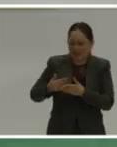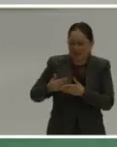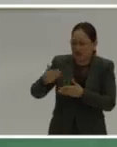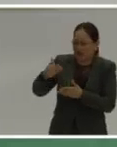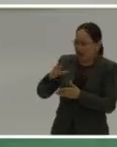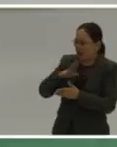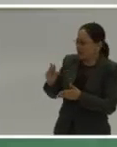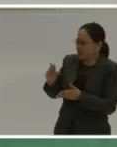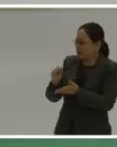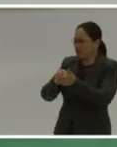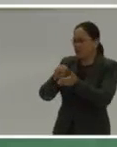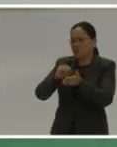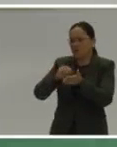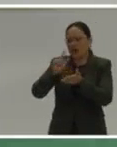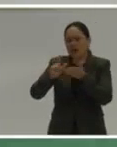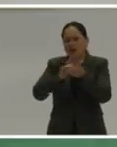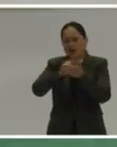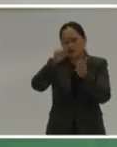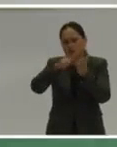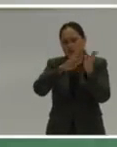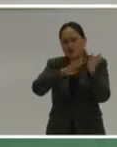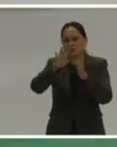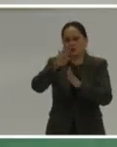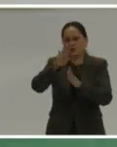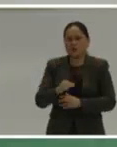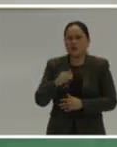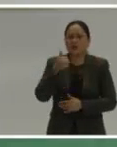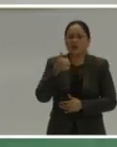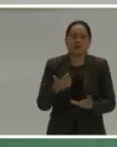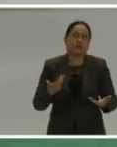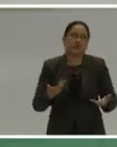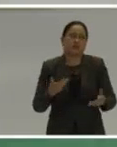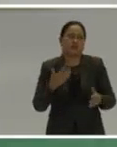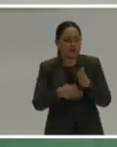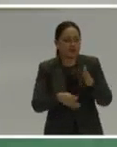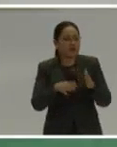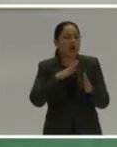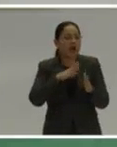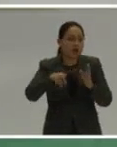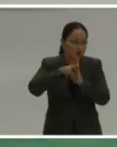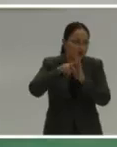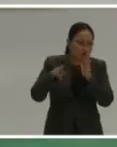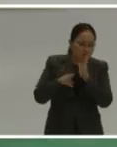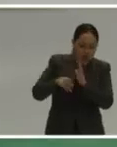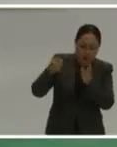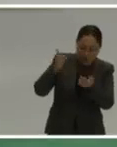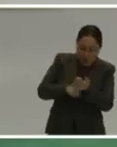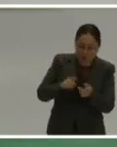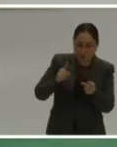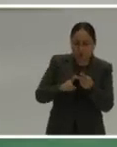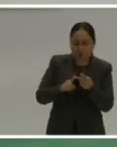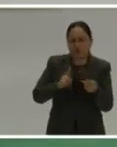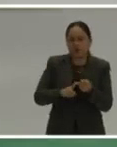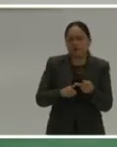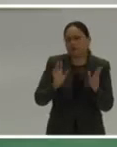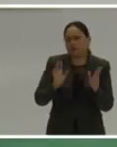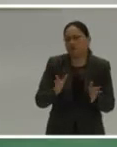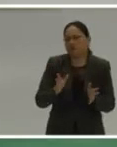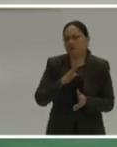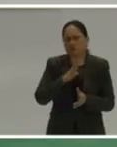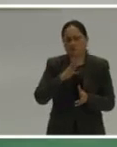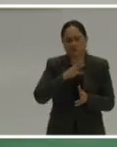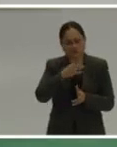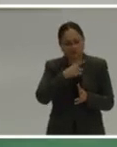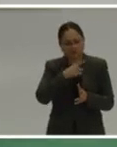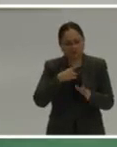1996, ya tenemos la declaración que es norma interna, tenemos mucha normativa, entonces hay que